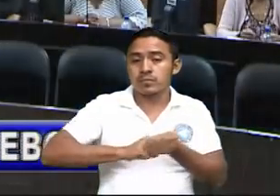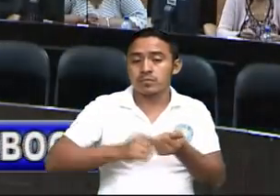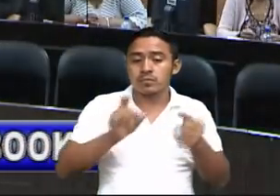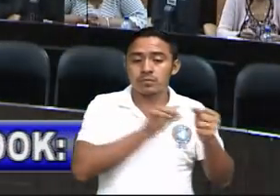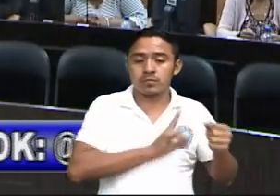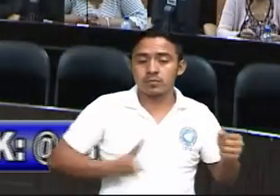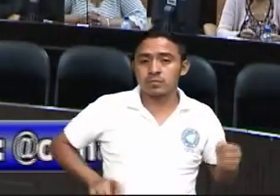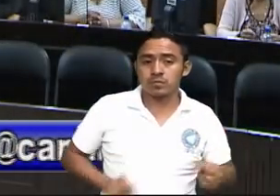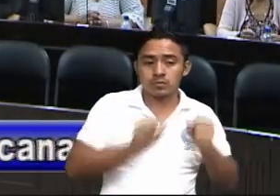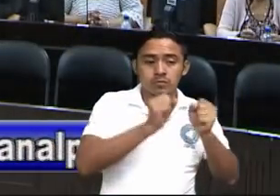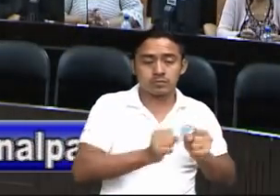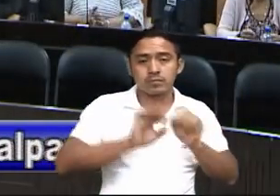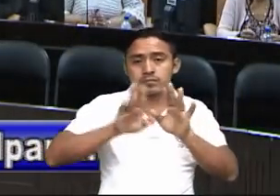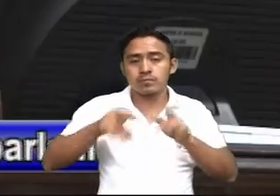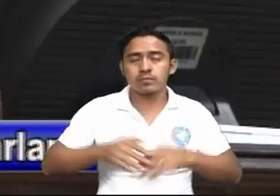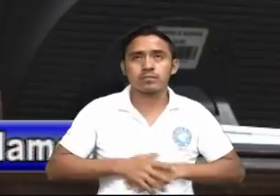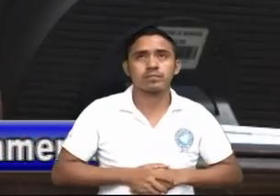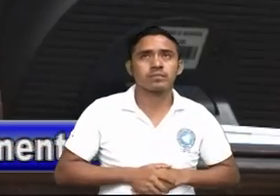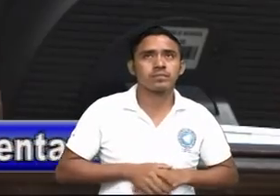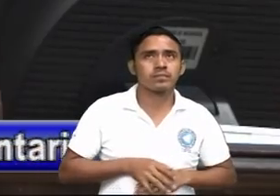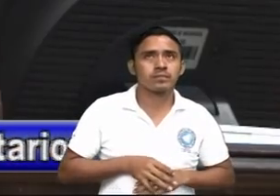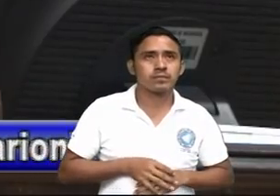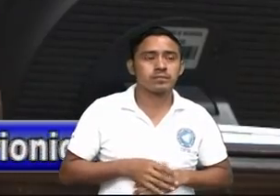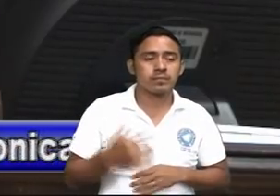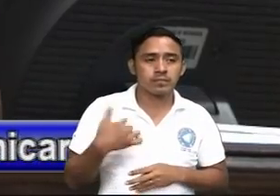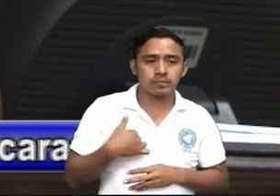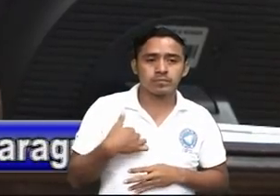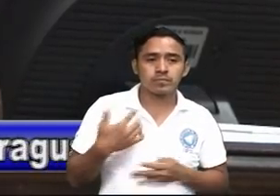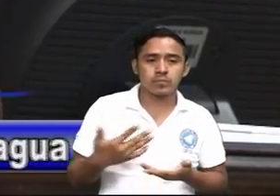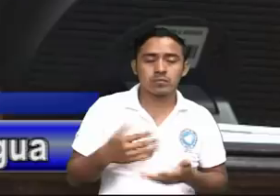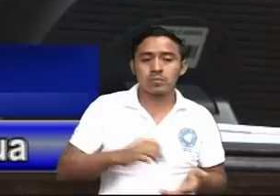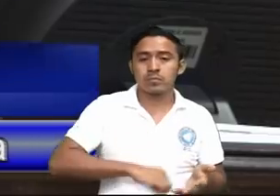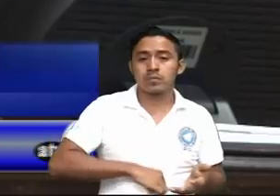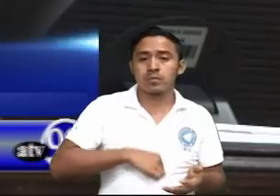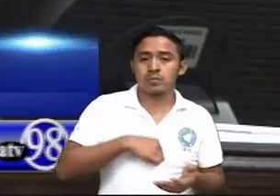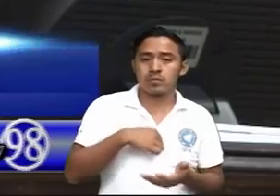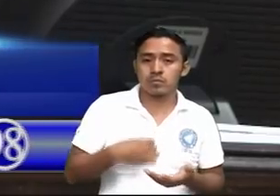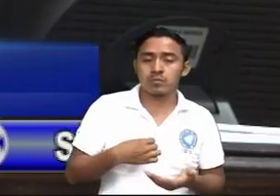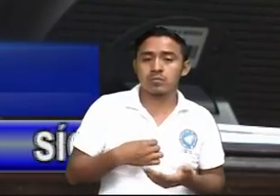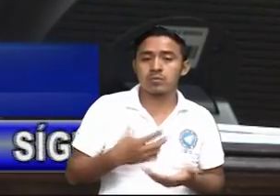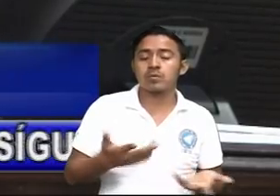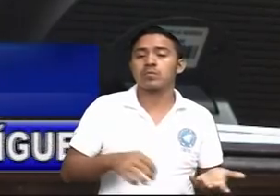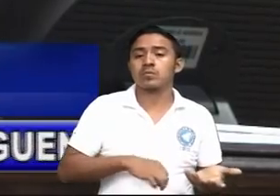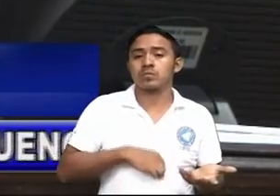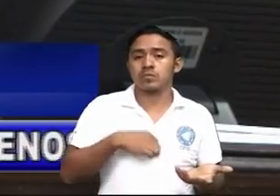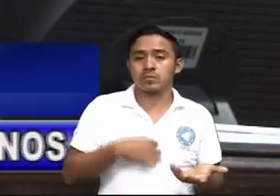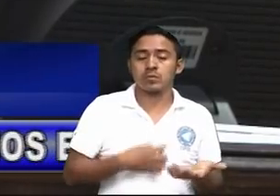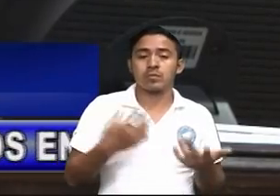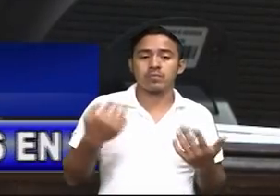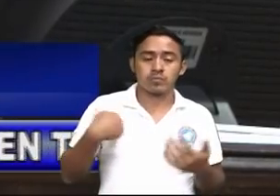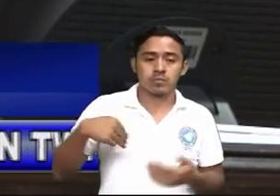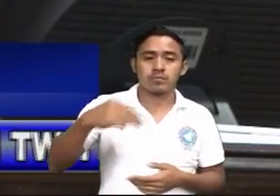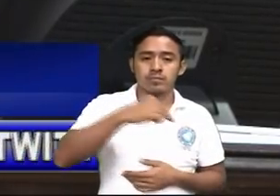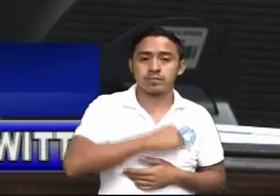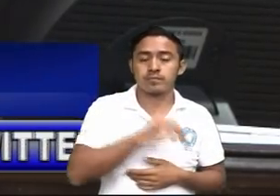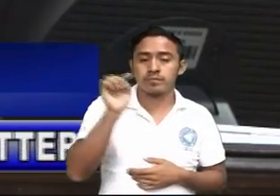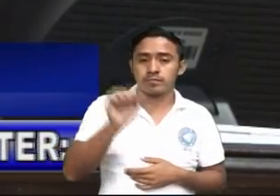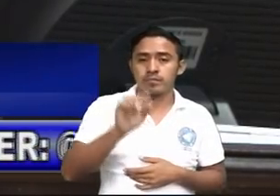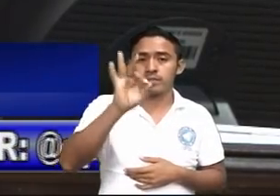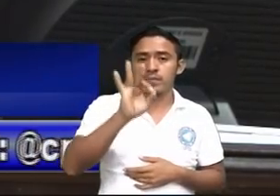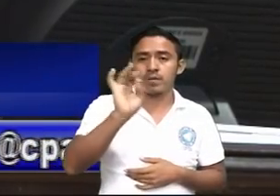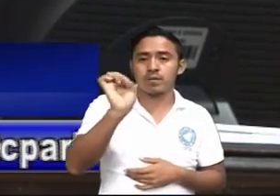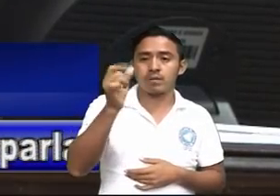diputadas y diputados. Para mí realmente es un orgullo y un orgullo pertenecer a este